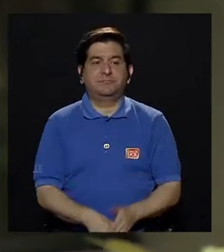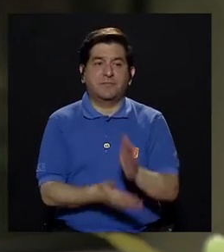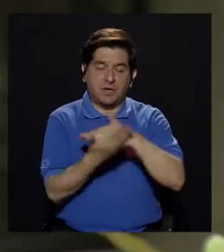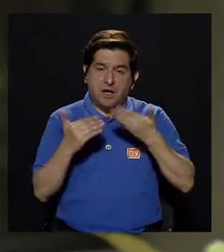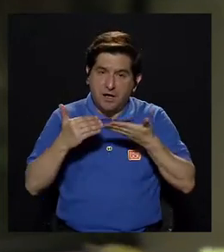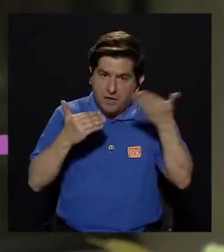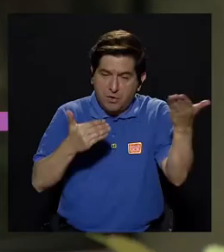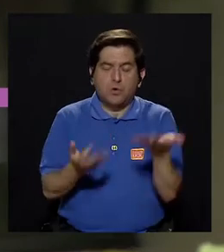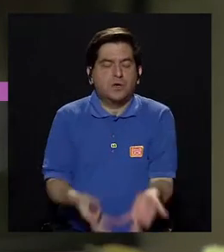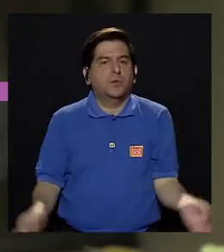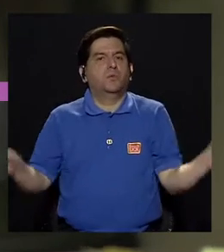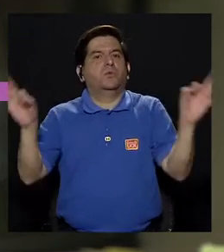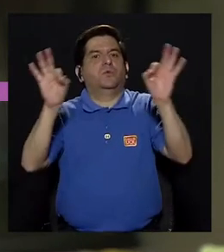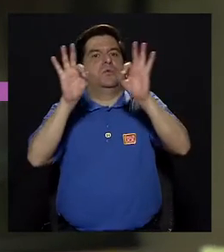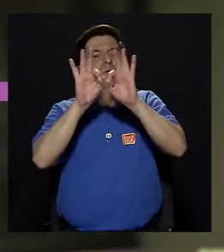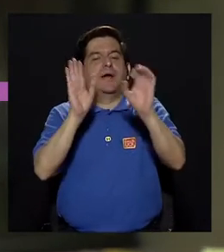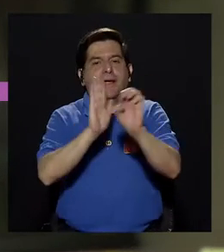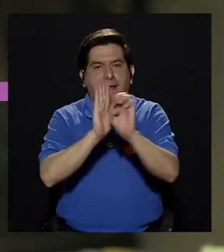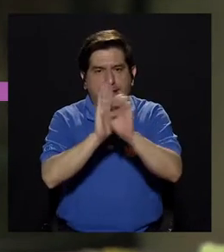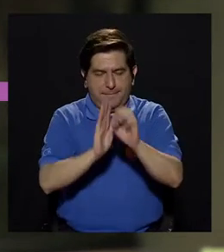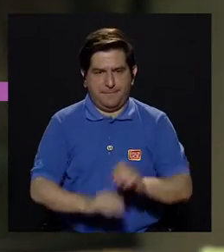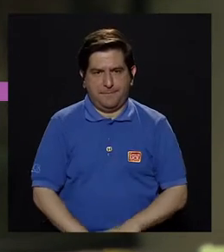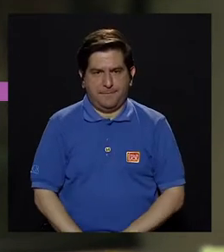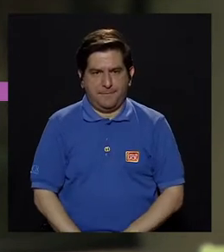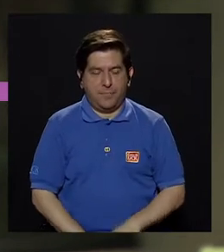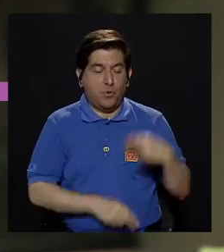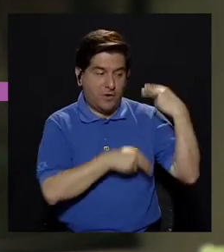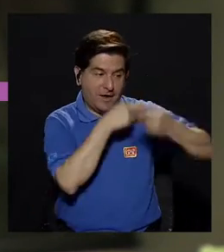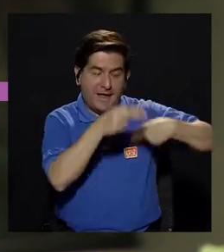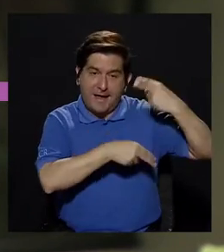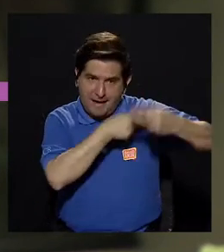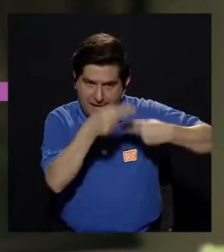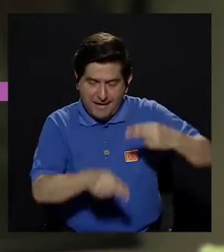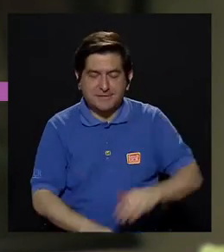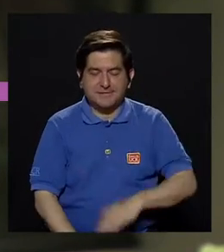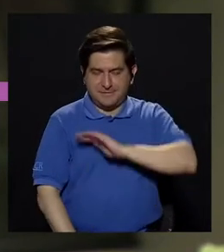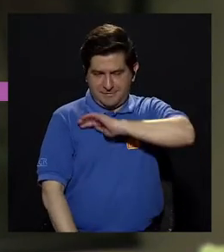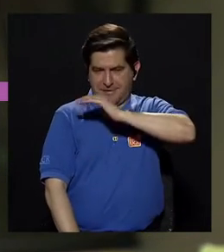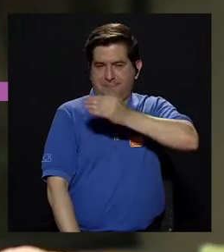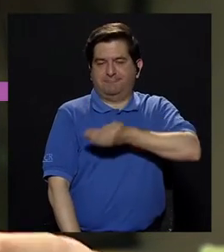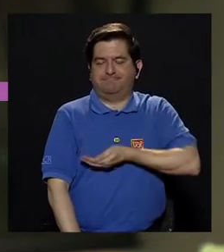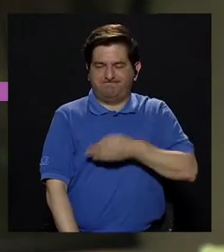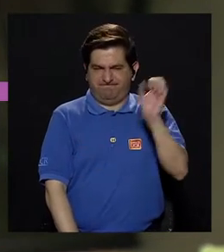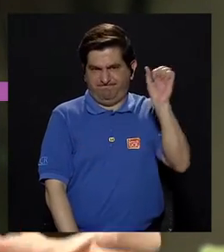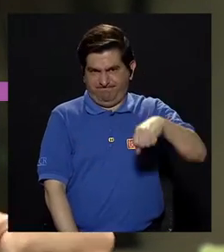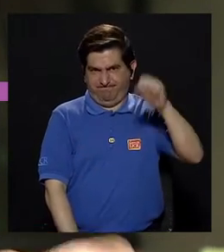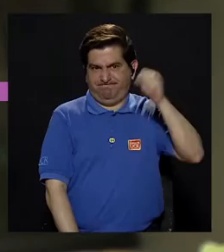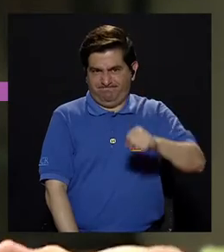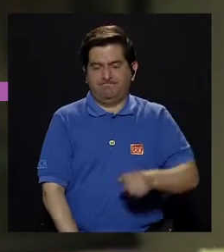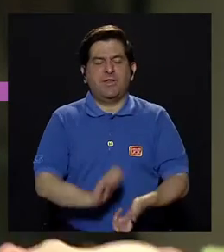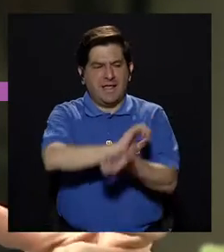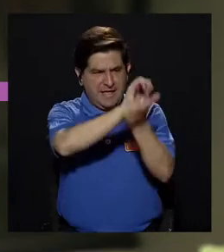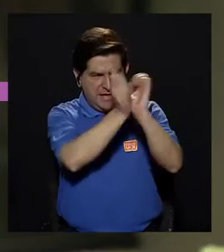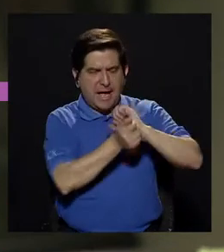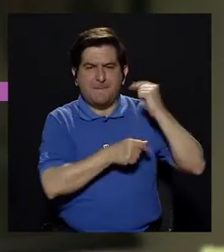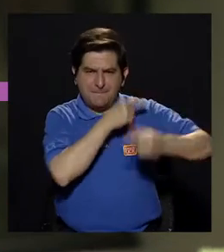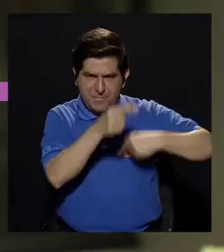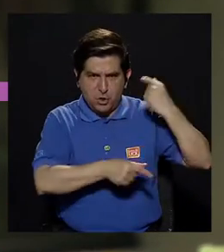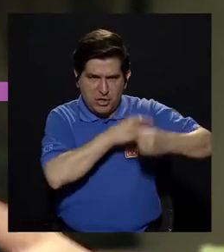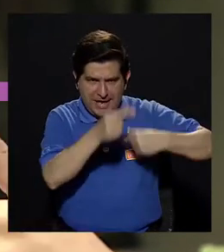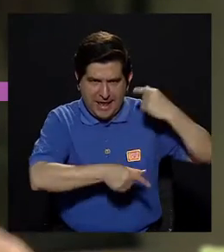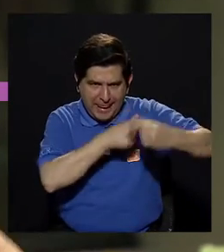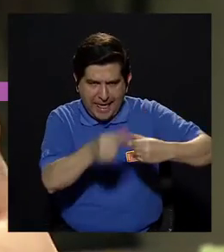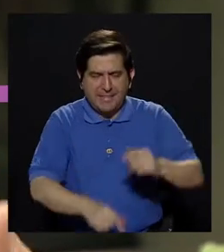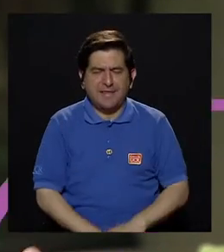algunos factores que son súper importantes, como por ejemplo la parte hereditaria, que en mama sí hay cambios genéticos que